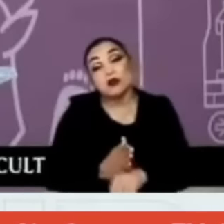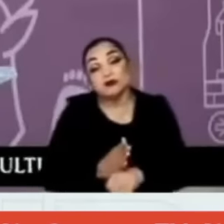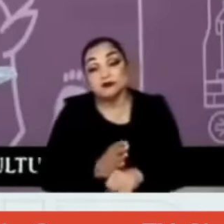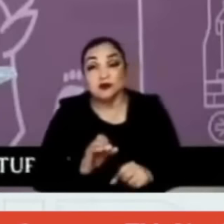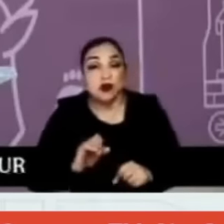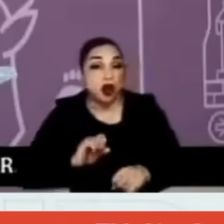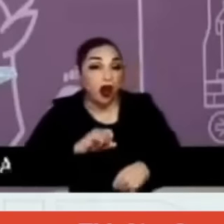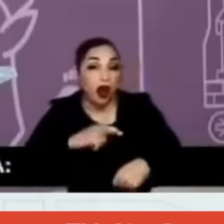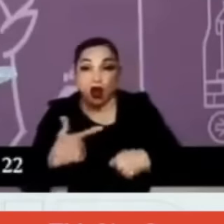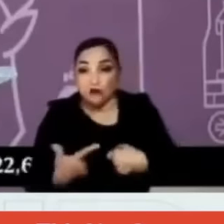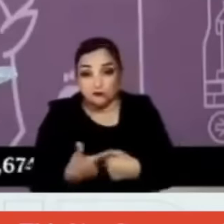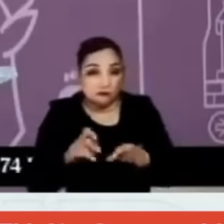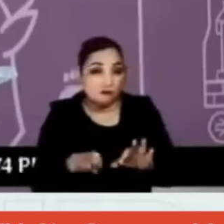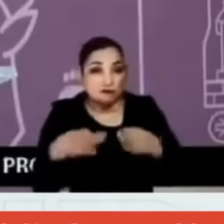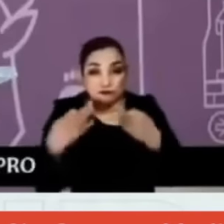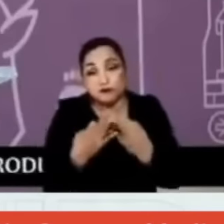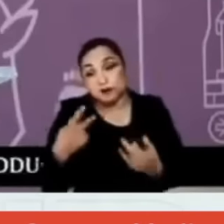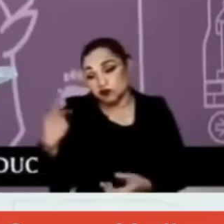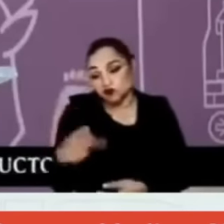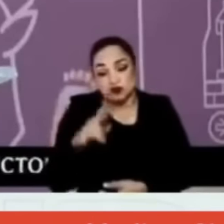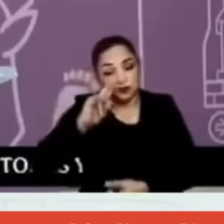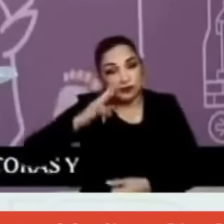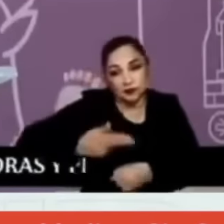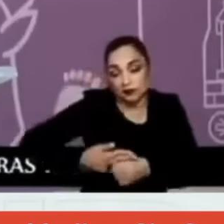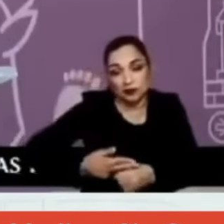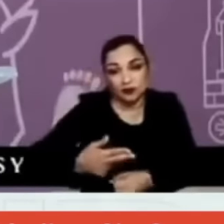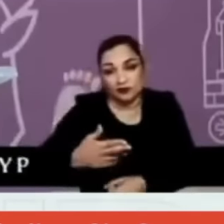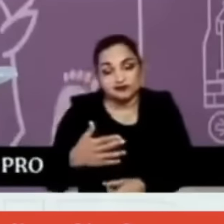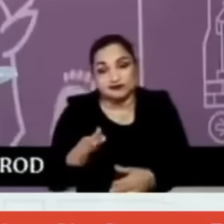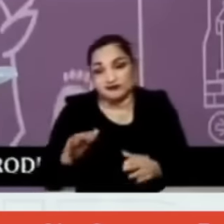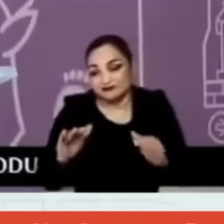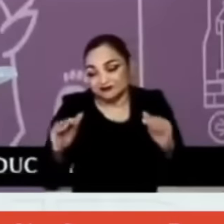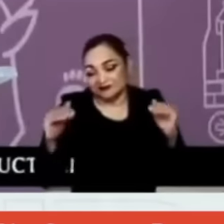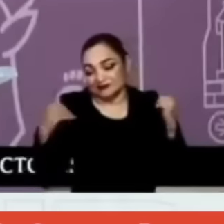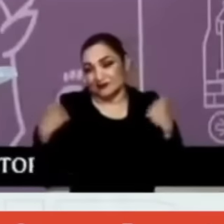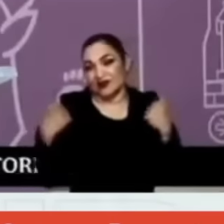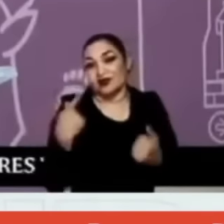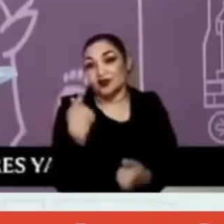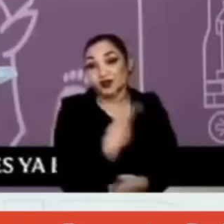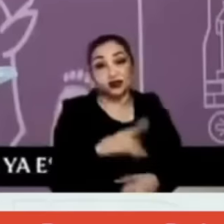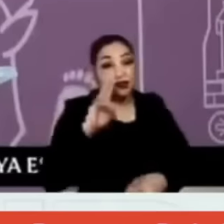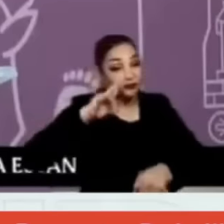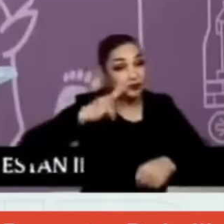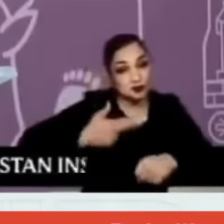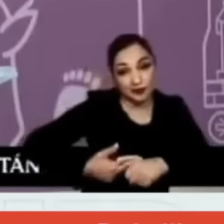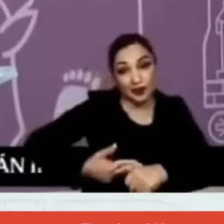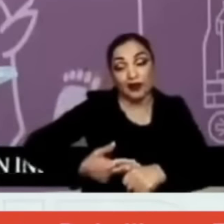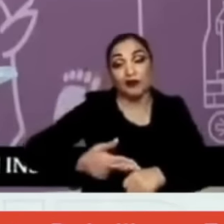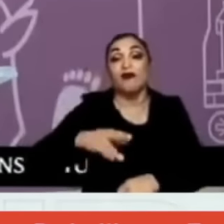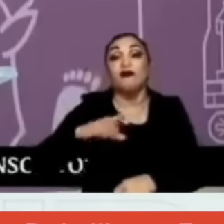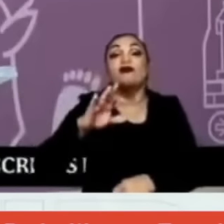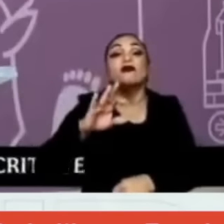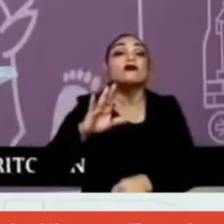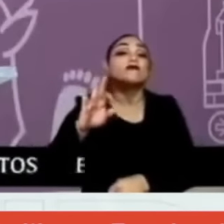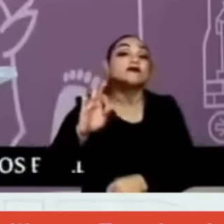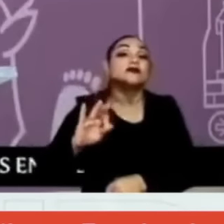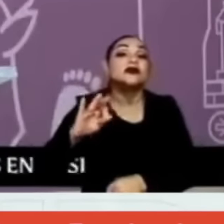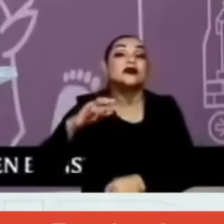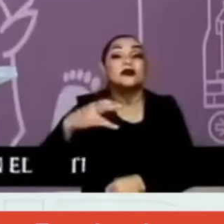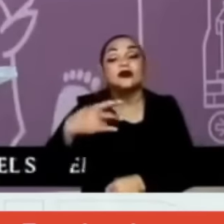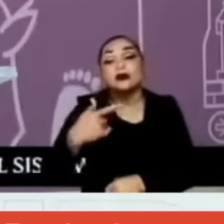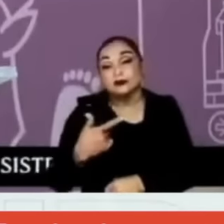alguna fotografía, algún tipo de geolocalización. Me parece que ese tendría que ser uno de los primeros puntos. ¿Por qué? Porque recuerda que ya